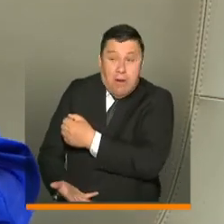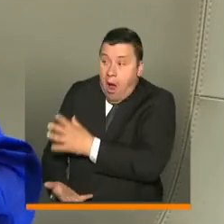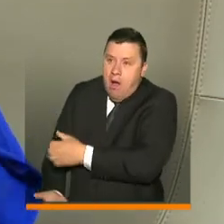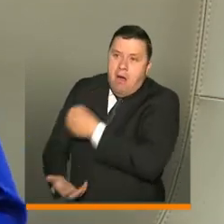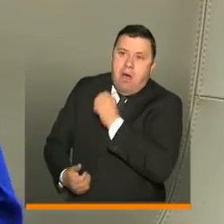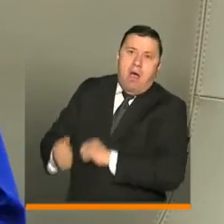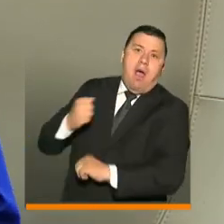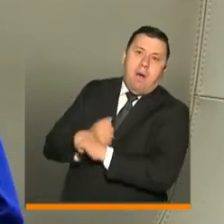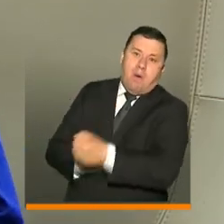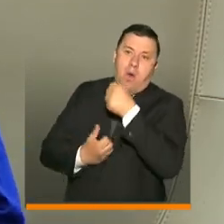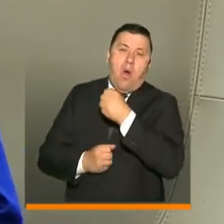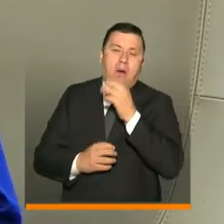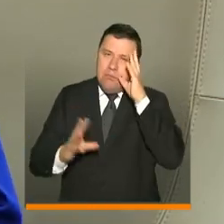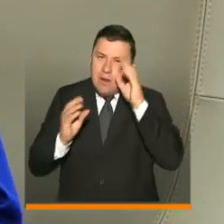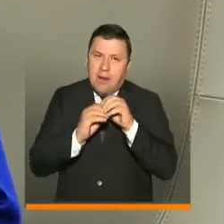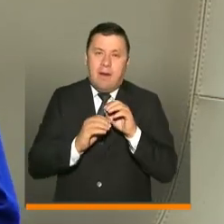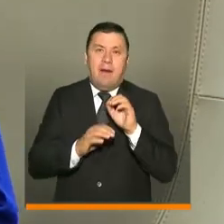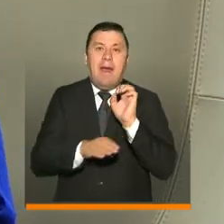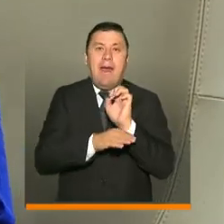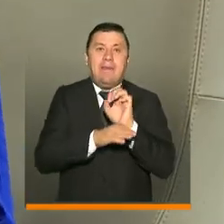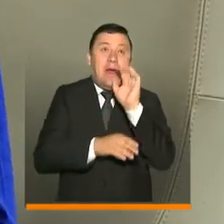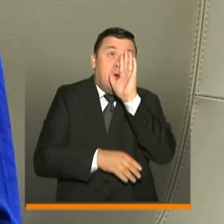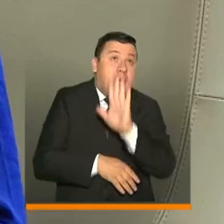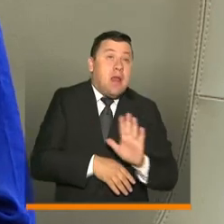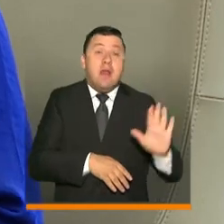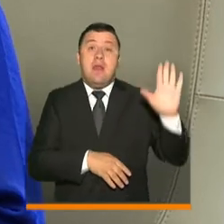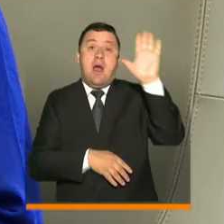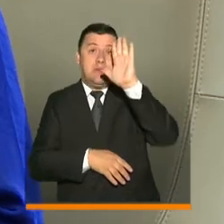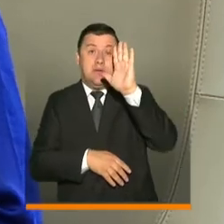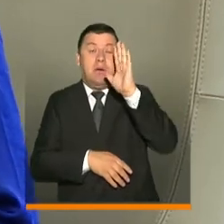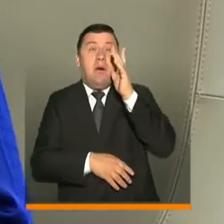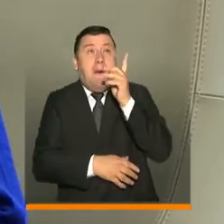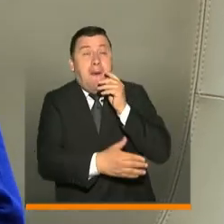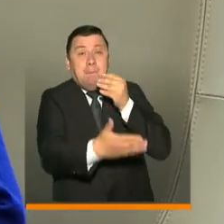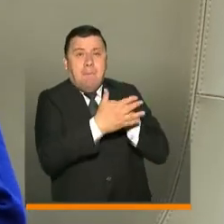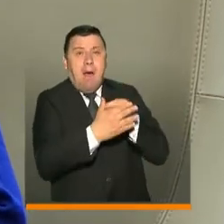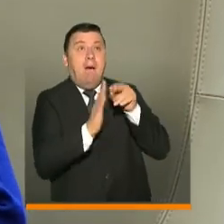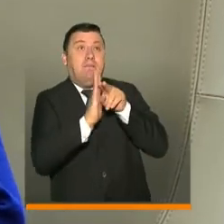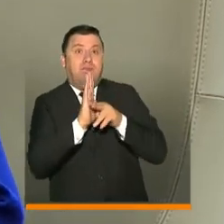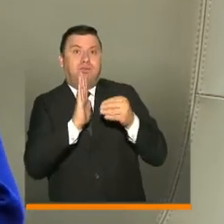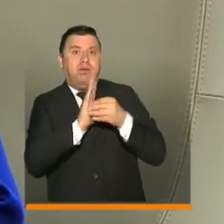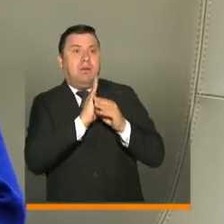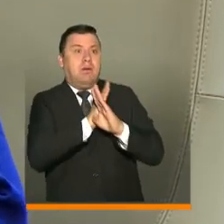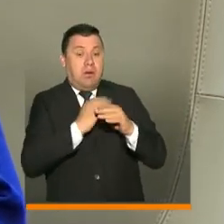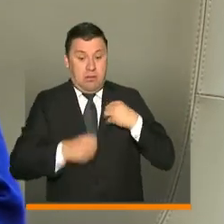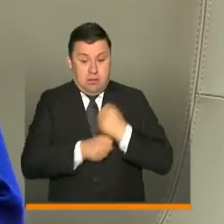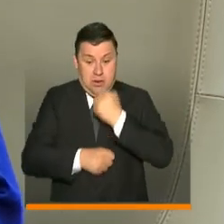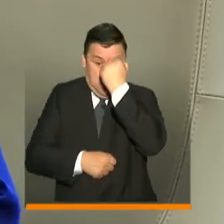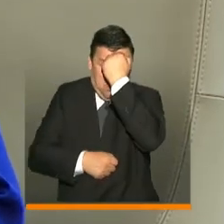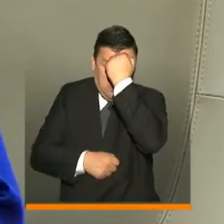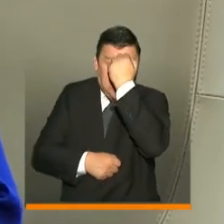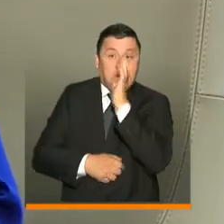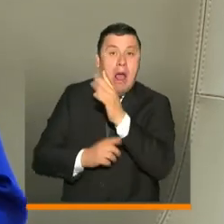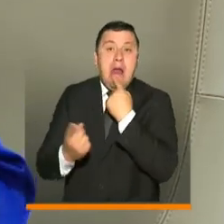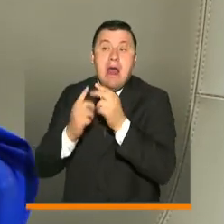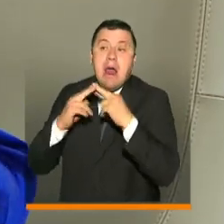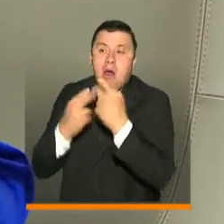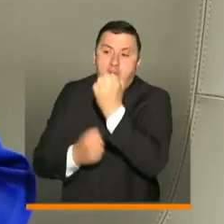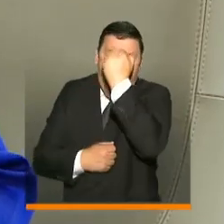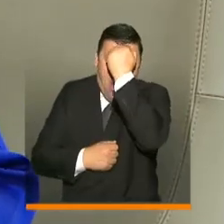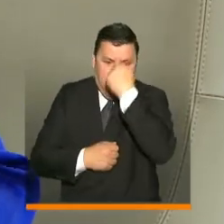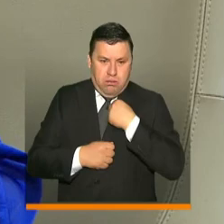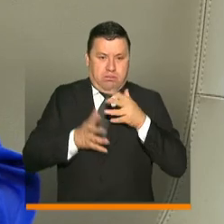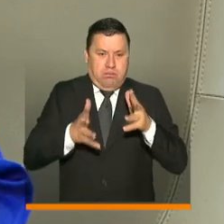conjuntamente poder lograr con las entidades territoriales, presidente, los mecanismos y protocolos de bioseguridad que contribuyan a la seguridad